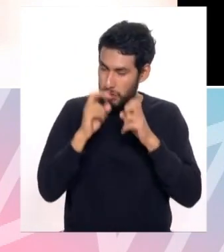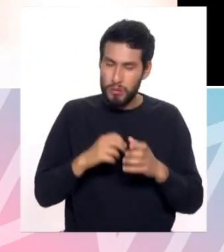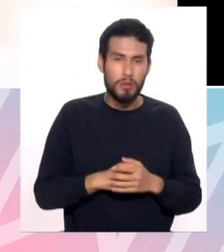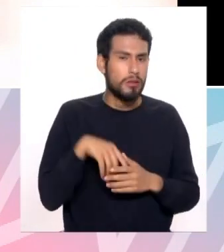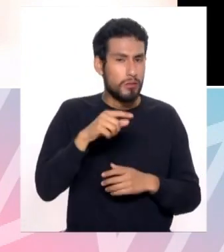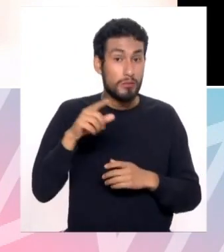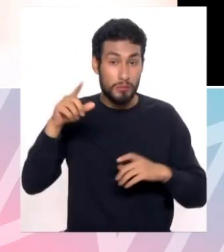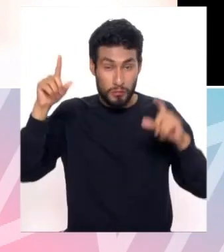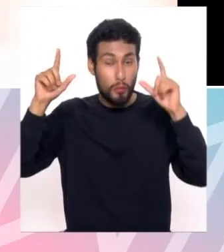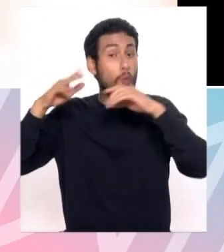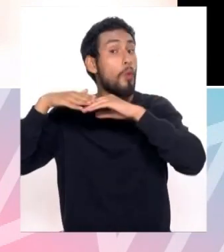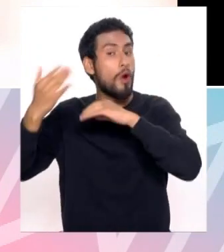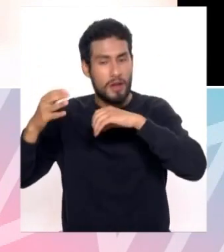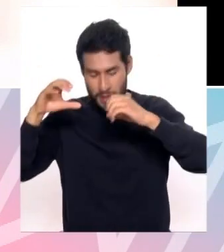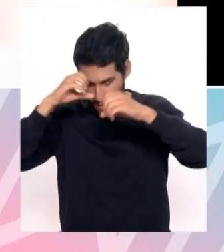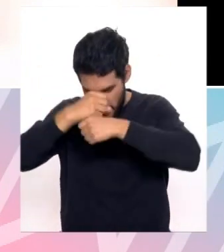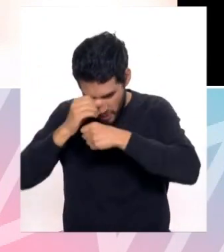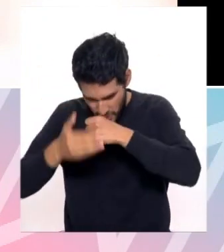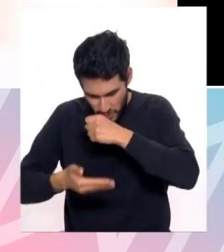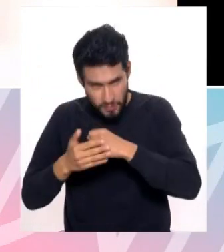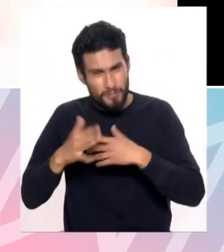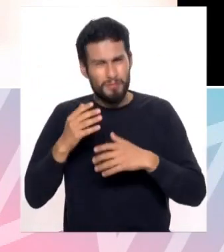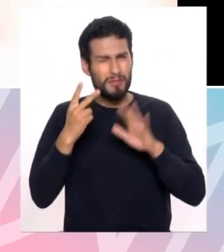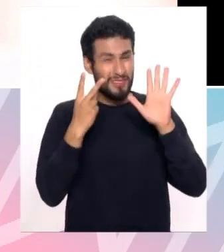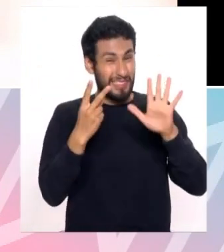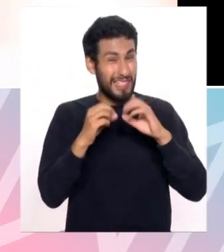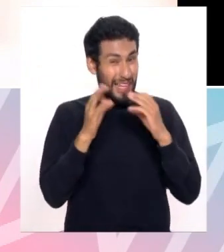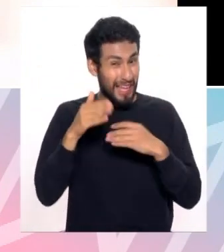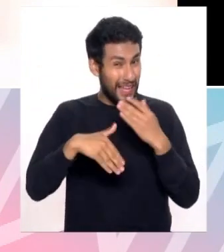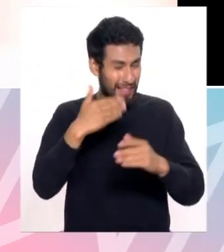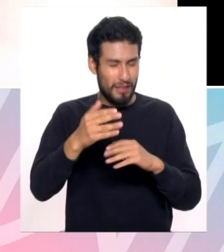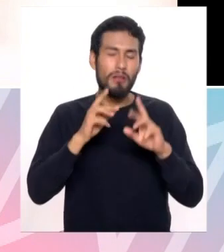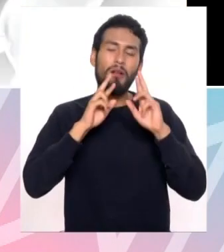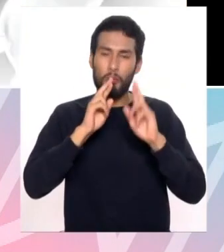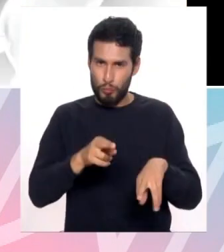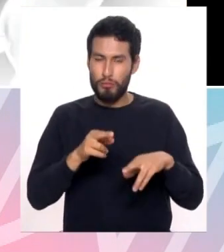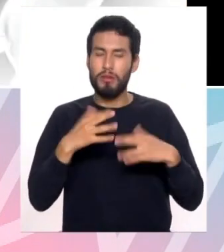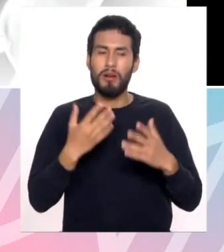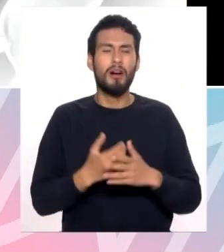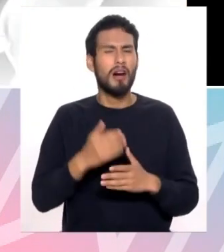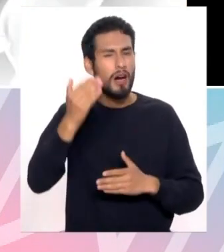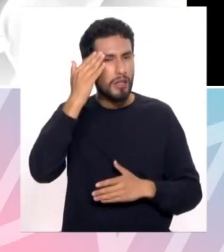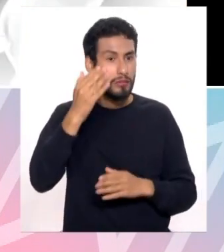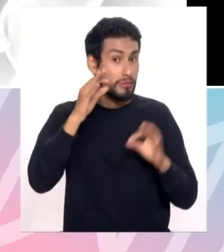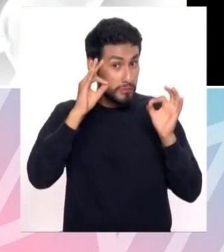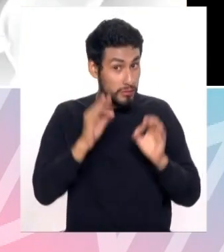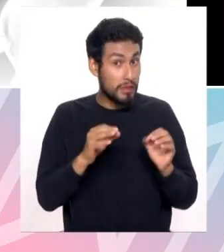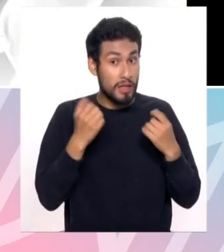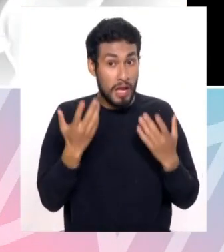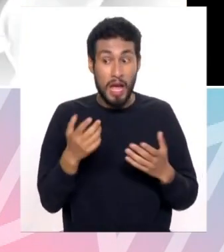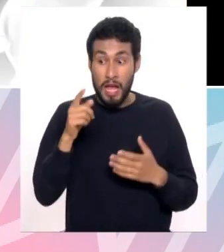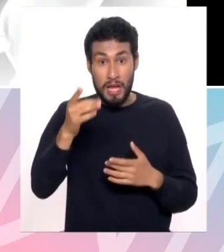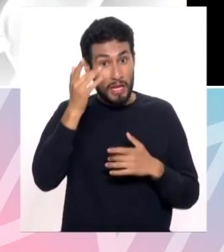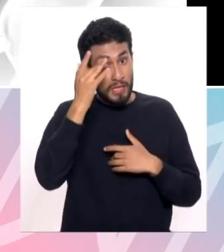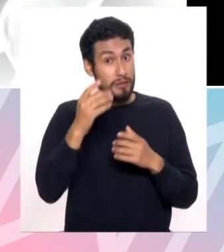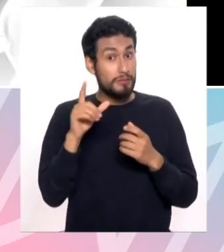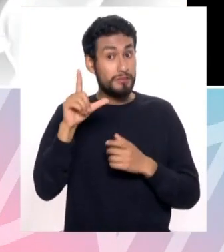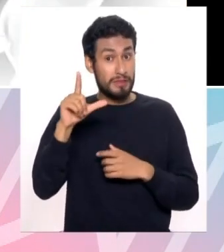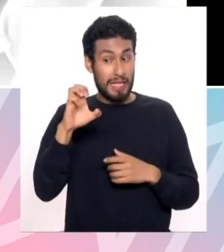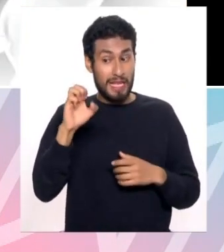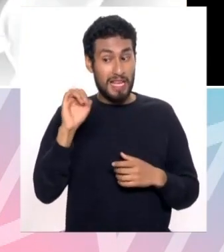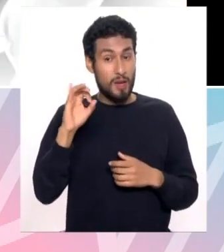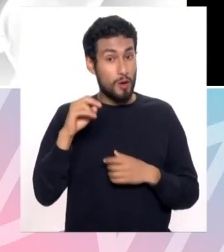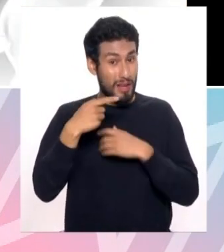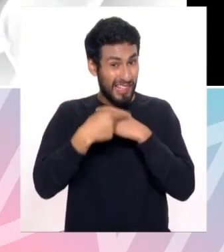va a un laboratorio y en el lapso de aproximadamente 7 días tenemos los resultados para saber si es que hay lesiones que